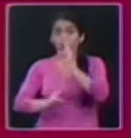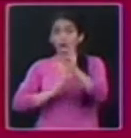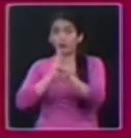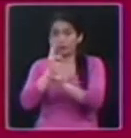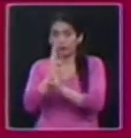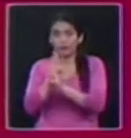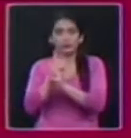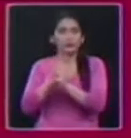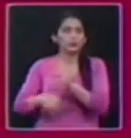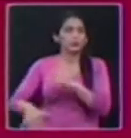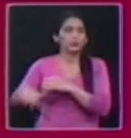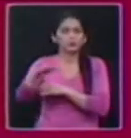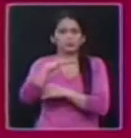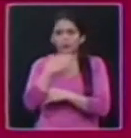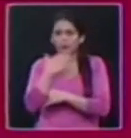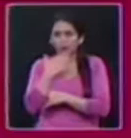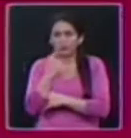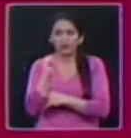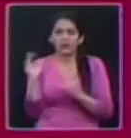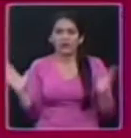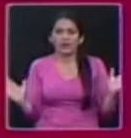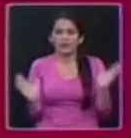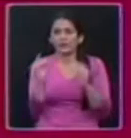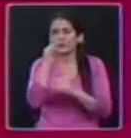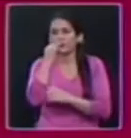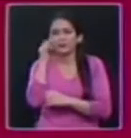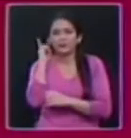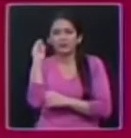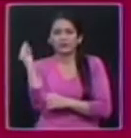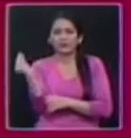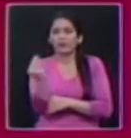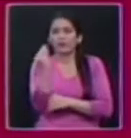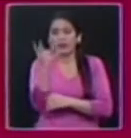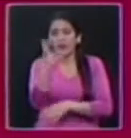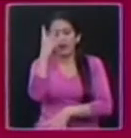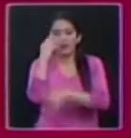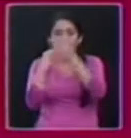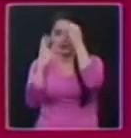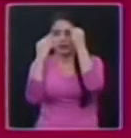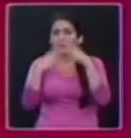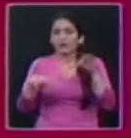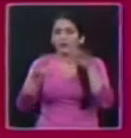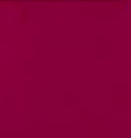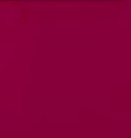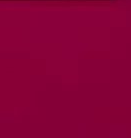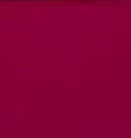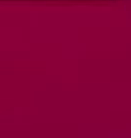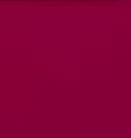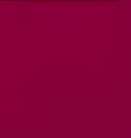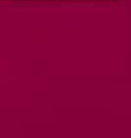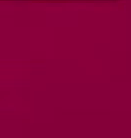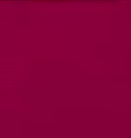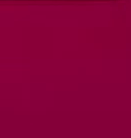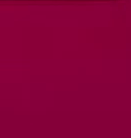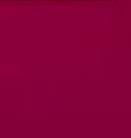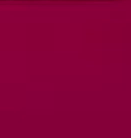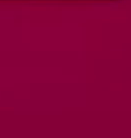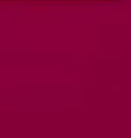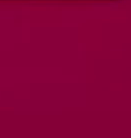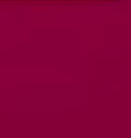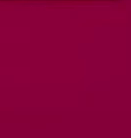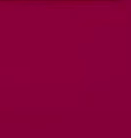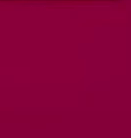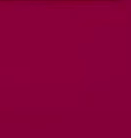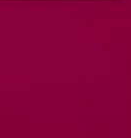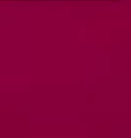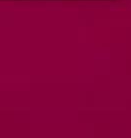motivar niños y adolescentes a aprender sobre sus derechos, sobre responsabilidades sociales y económicas, construir